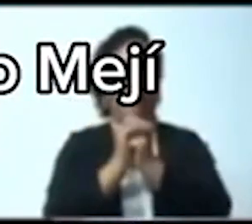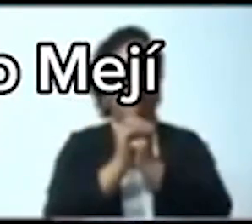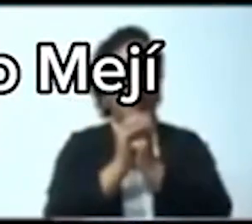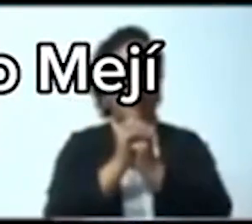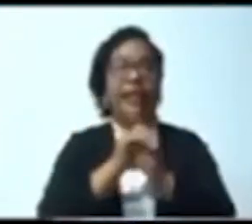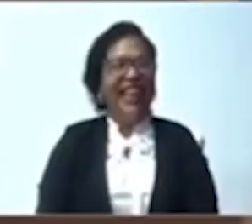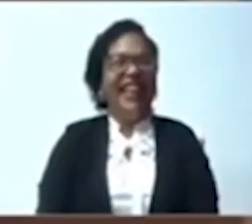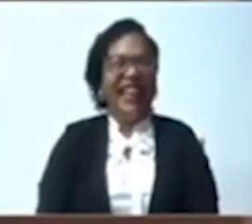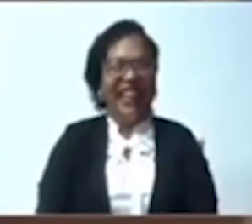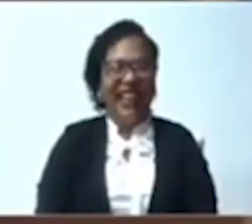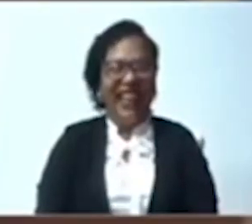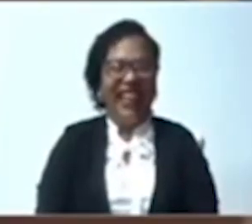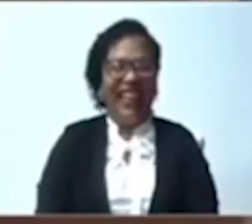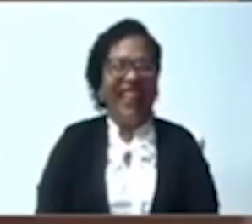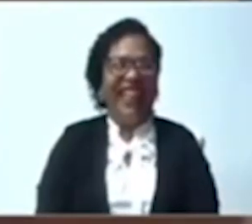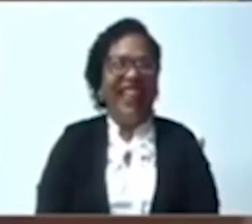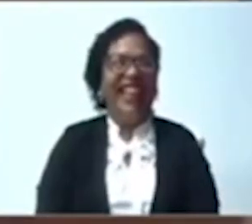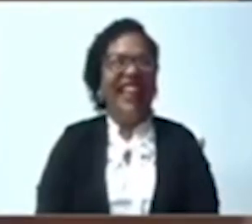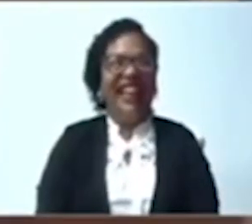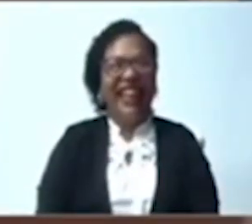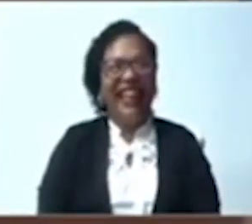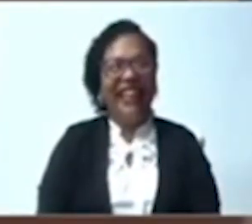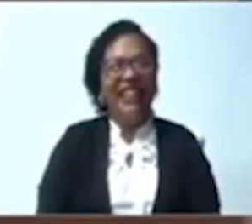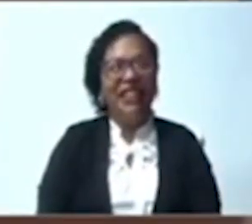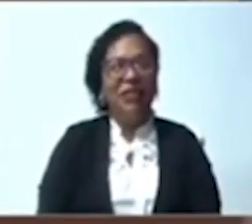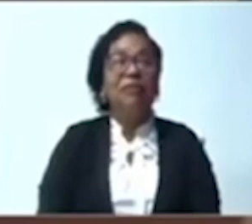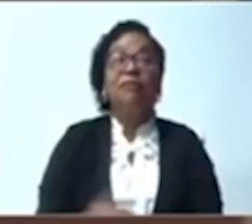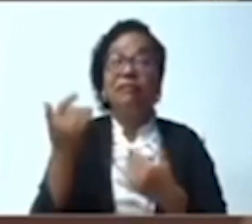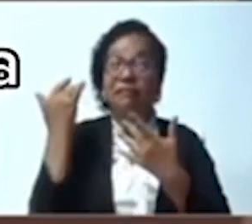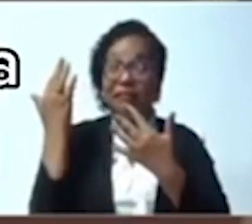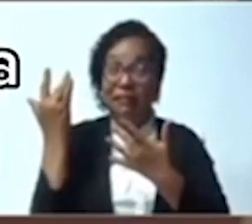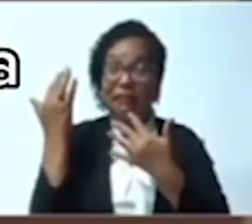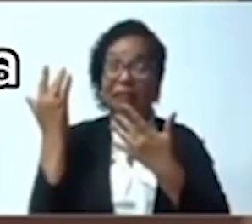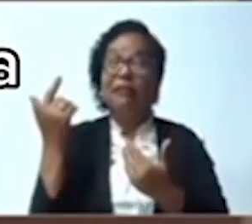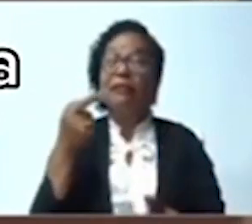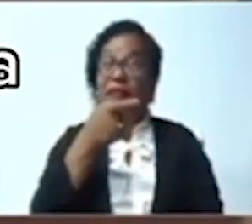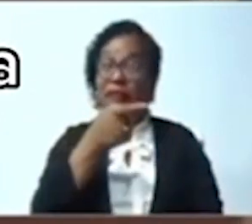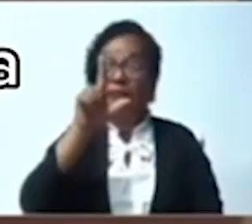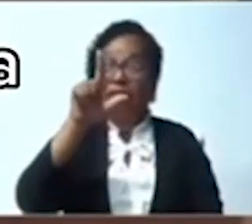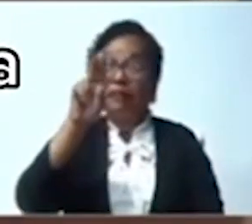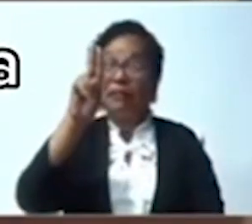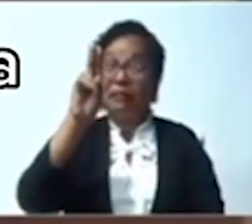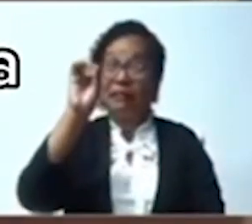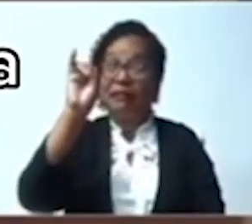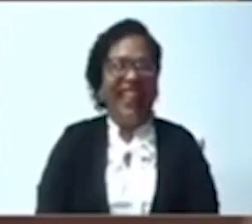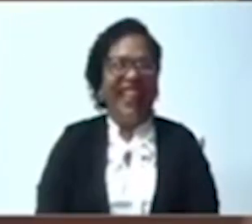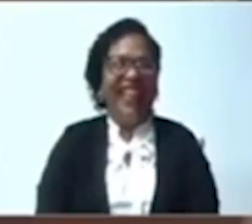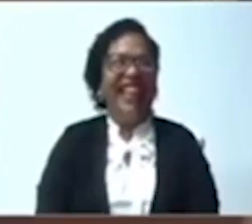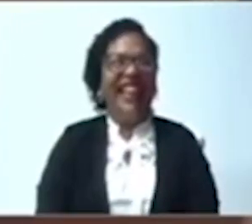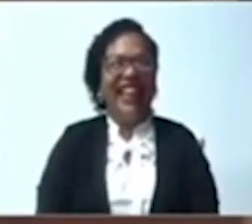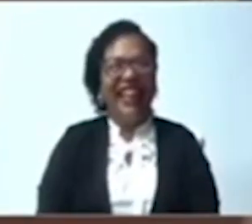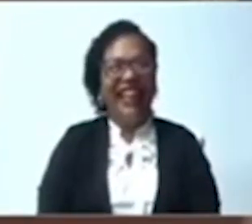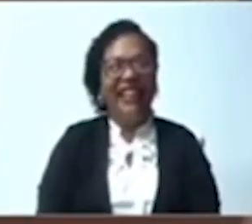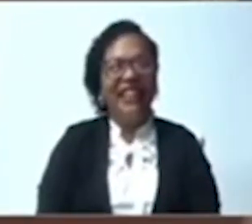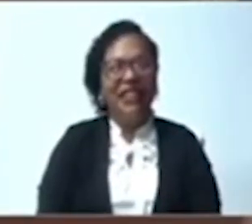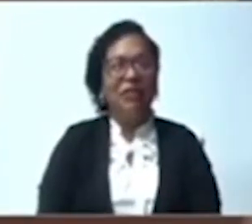Hipólito Mejía. Al finalizar su intervención, Alfredo Pacheco, presidente de la Cámara de Diputados, agradeció la invitación.